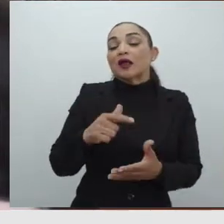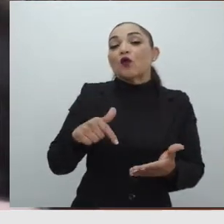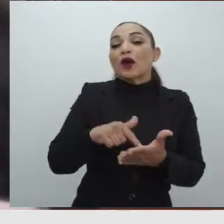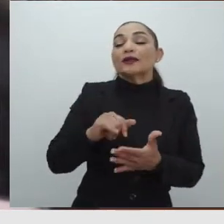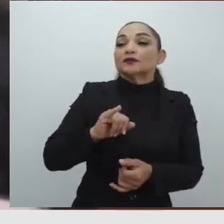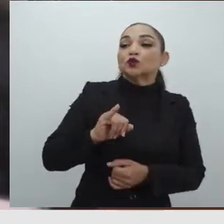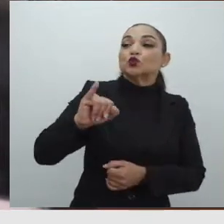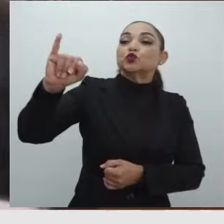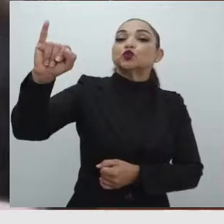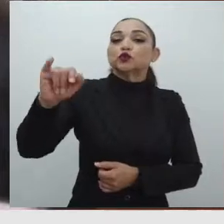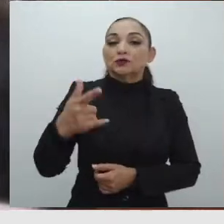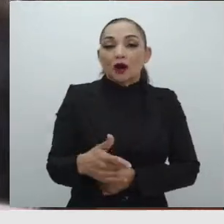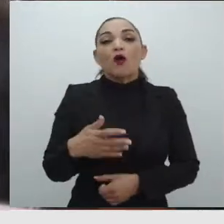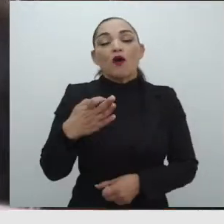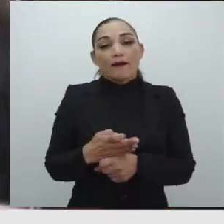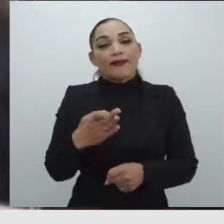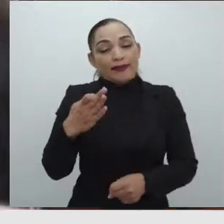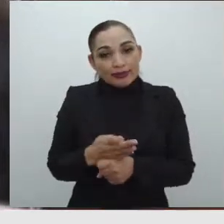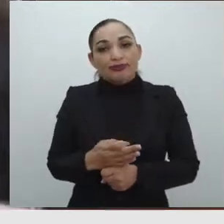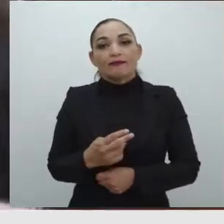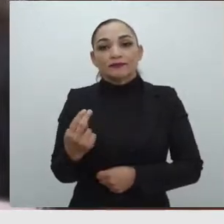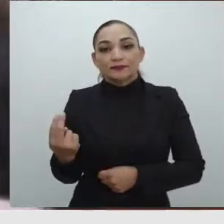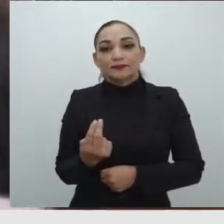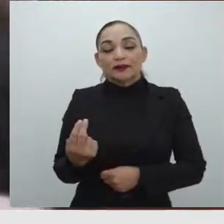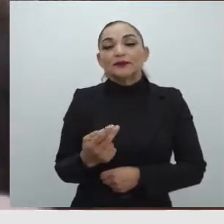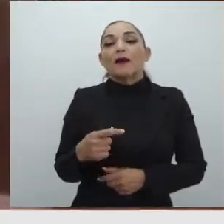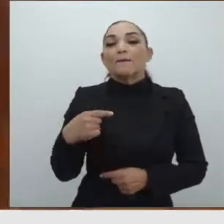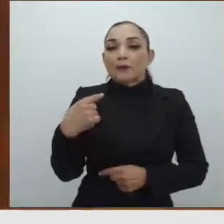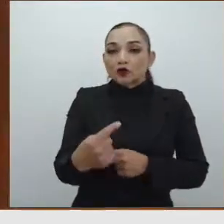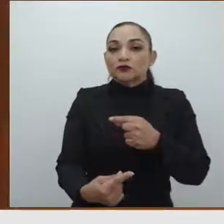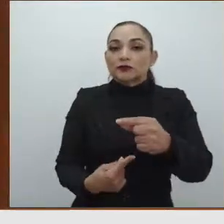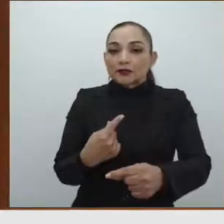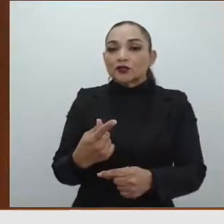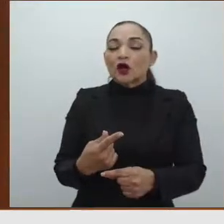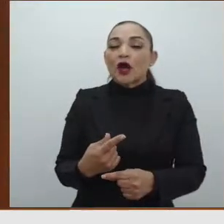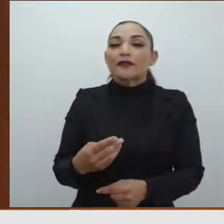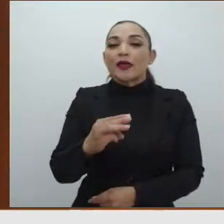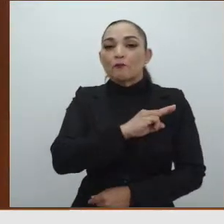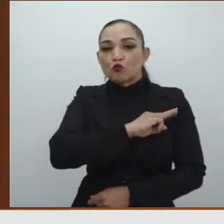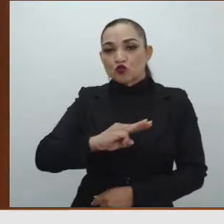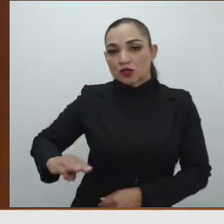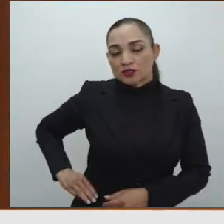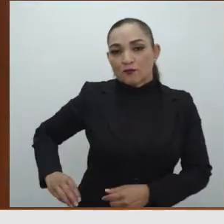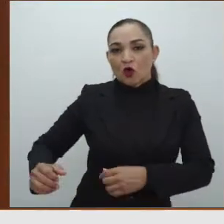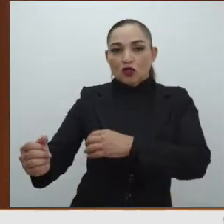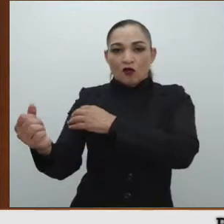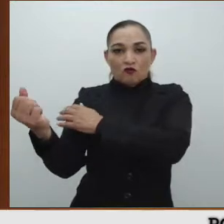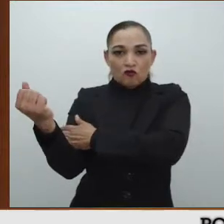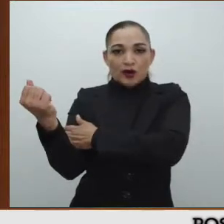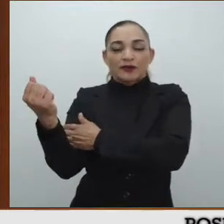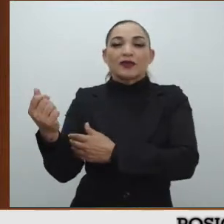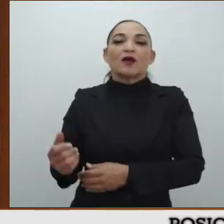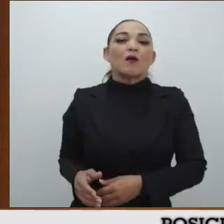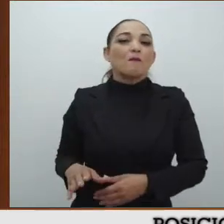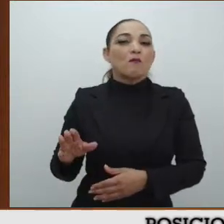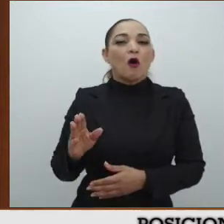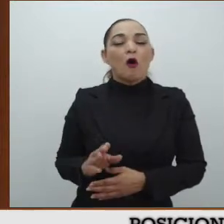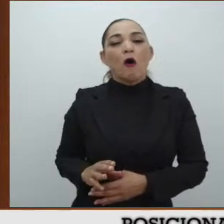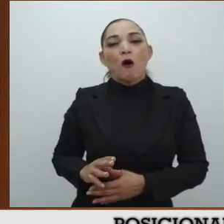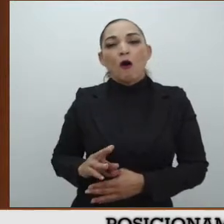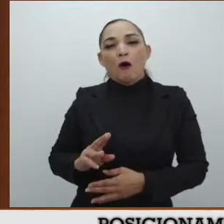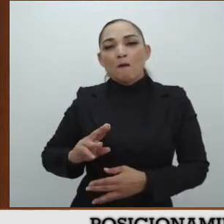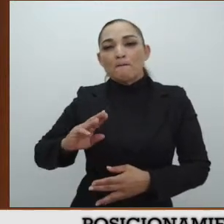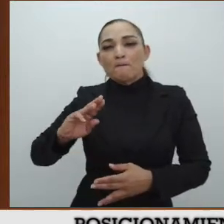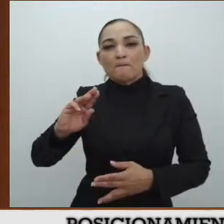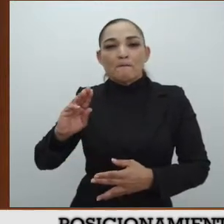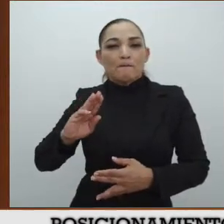tenemos en este momento con los procesos seguidos en el municipio del Fuerte, con el crimen de